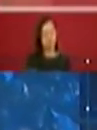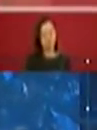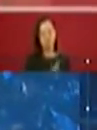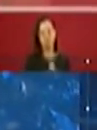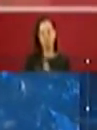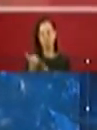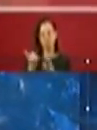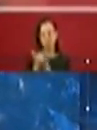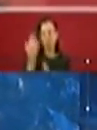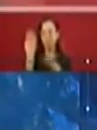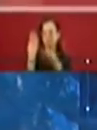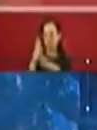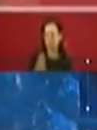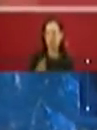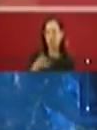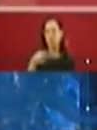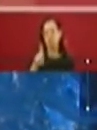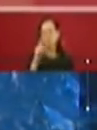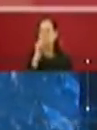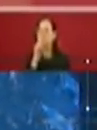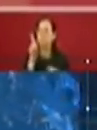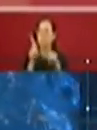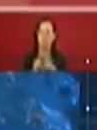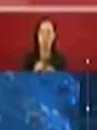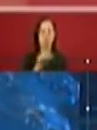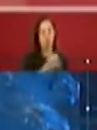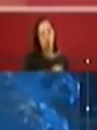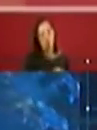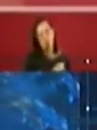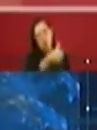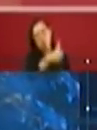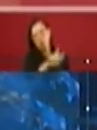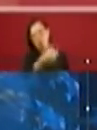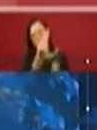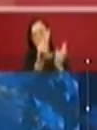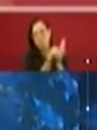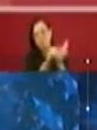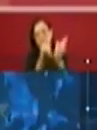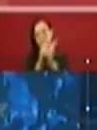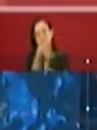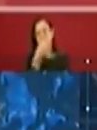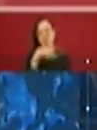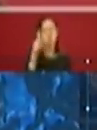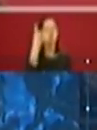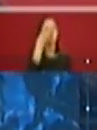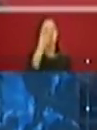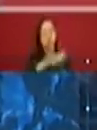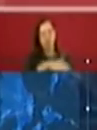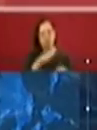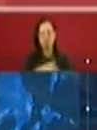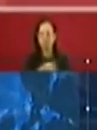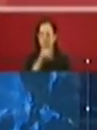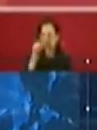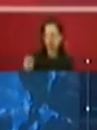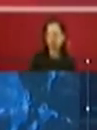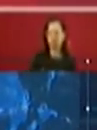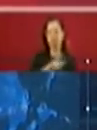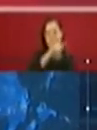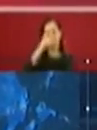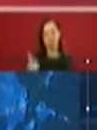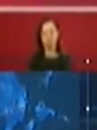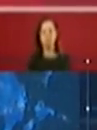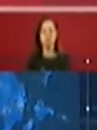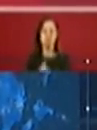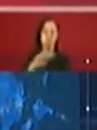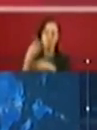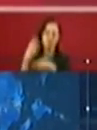Donald Trump cuando le preguntaron al presidente Trump si se había hecho la prueba, dijo su doctor, bueno, pues parece que no necesita hacerse la prueba.